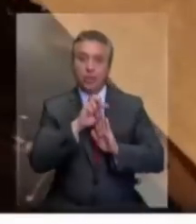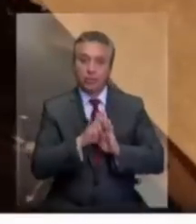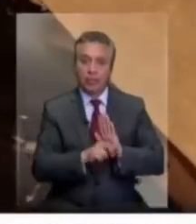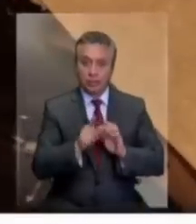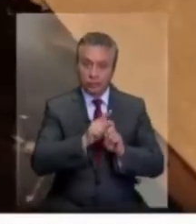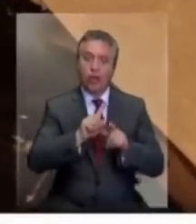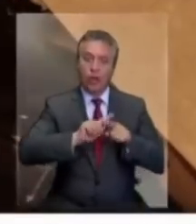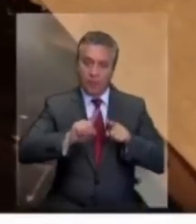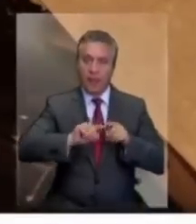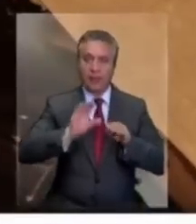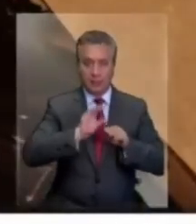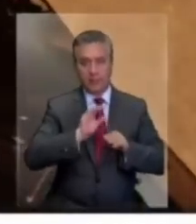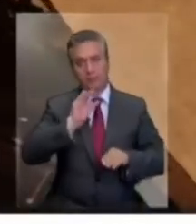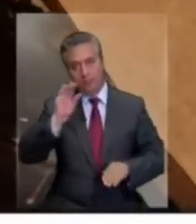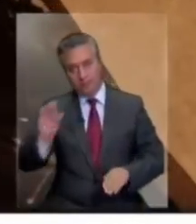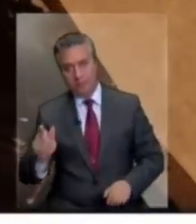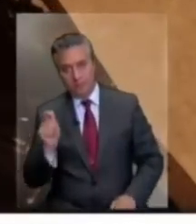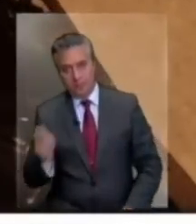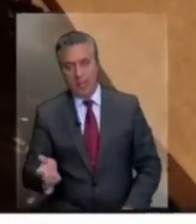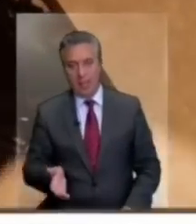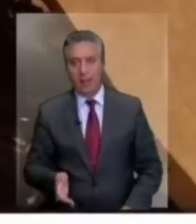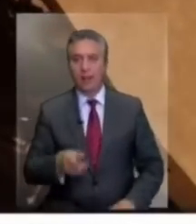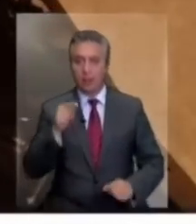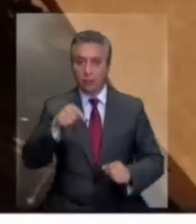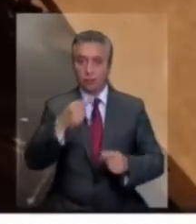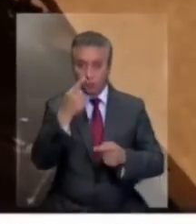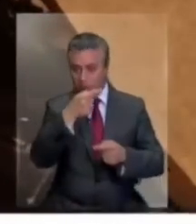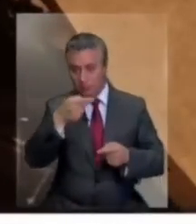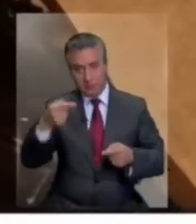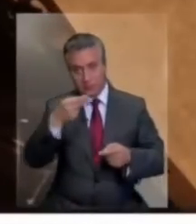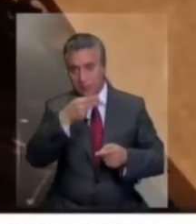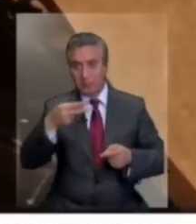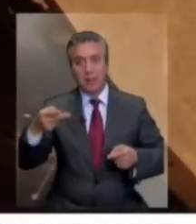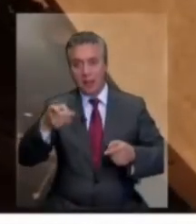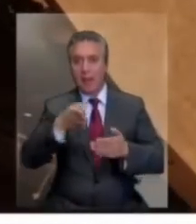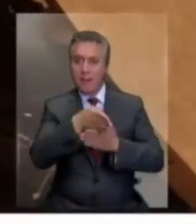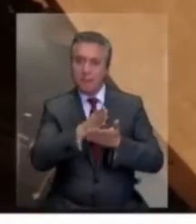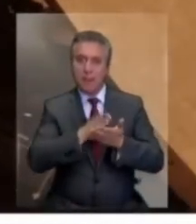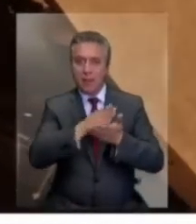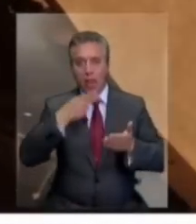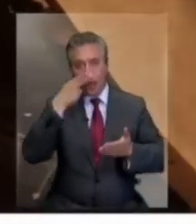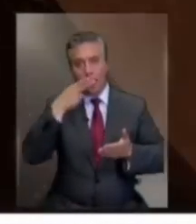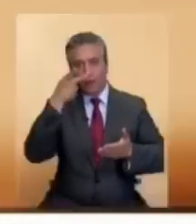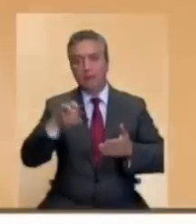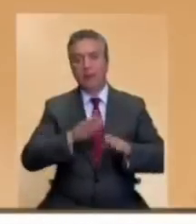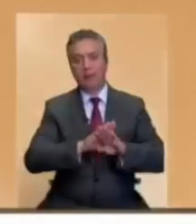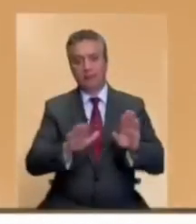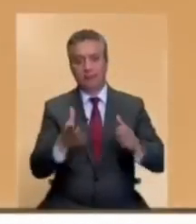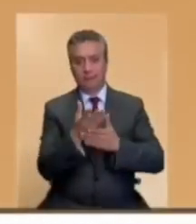otro tanto la campaña termina en un par de semanas A mediados de noviembre